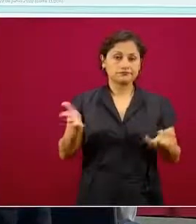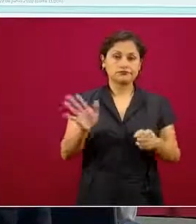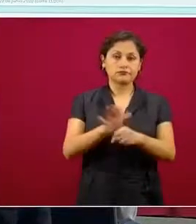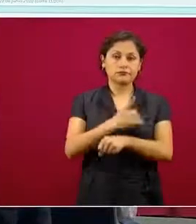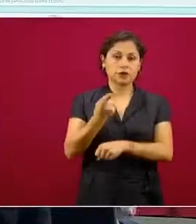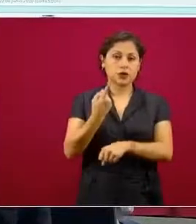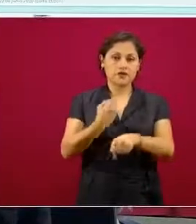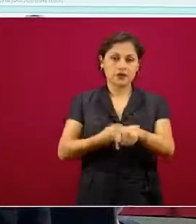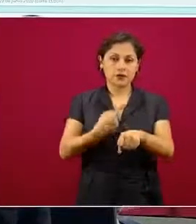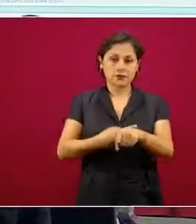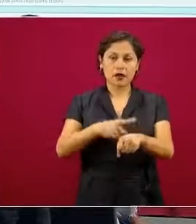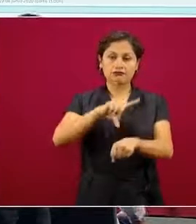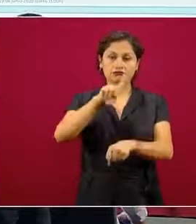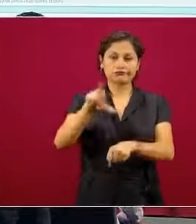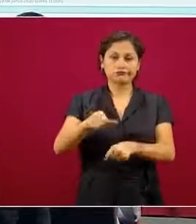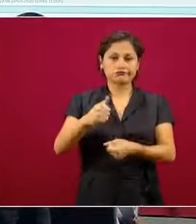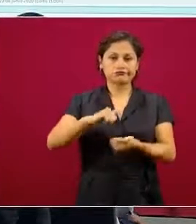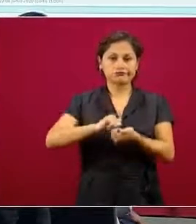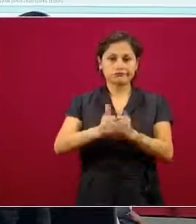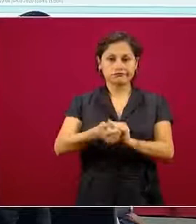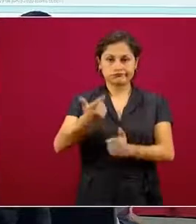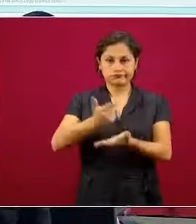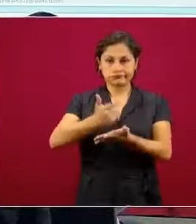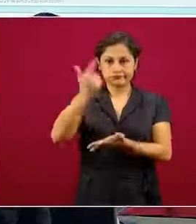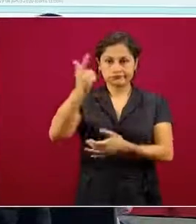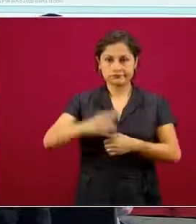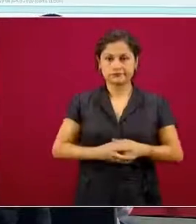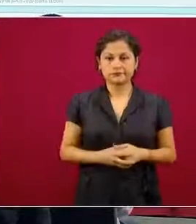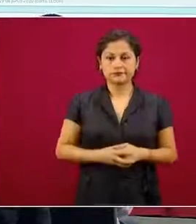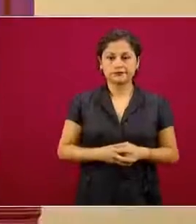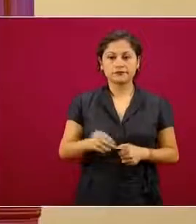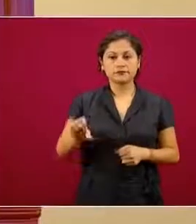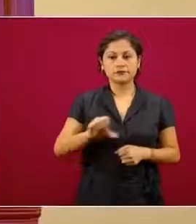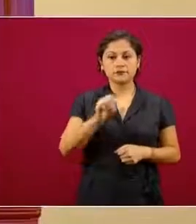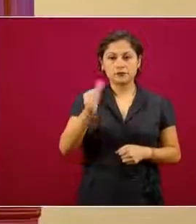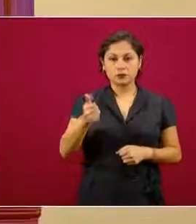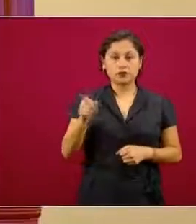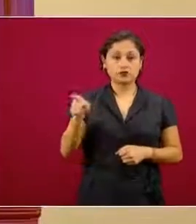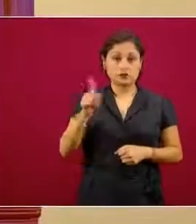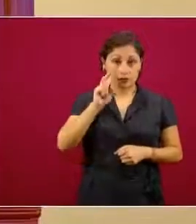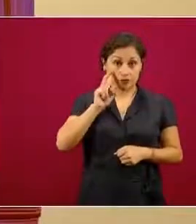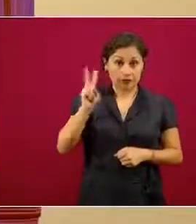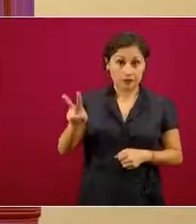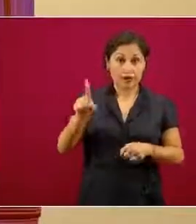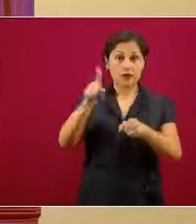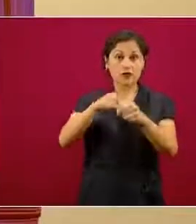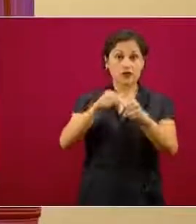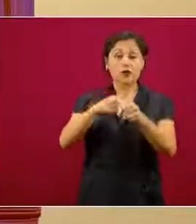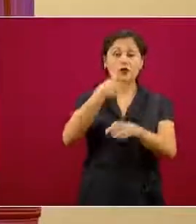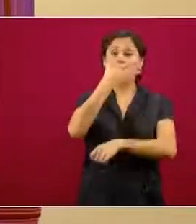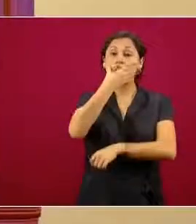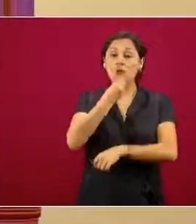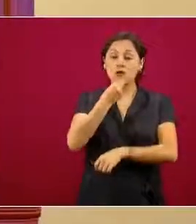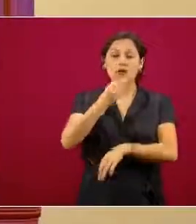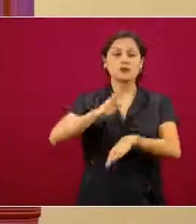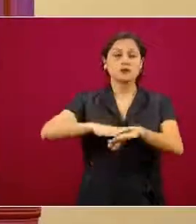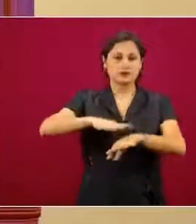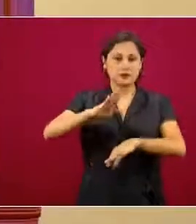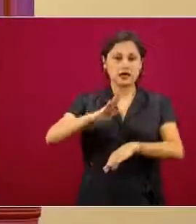la enfermedad. Aquí también se incrementa el porcentaje de hombres, de haber sido un 55, ahora